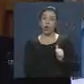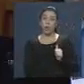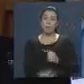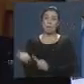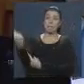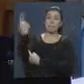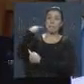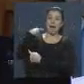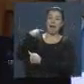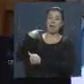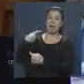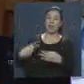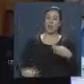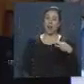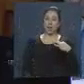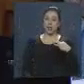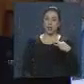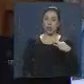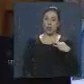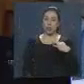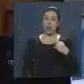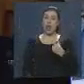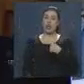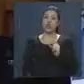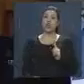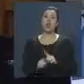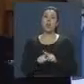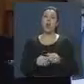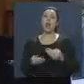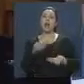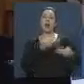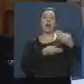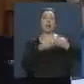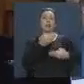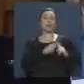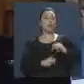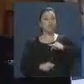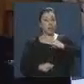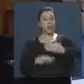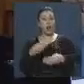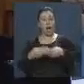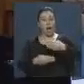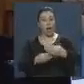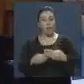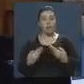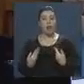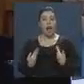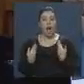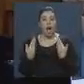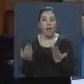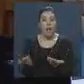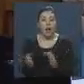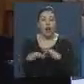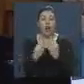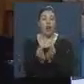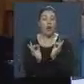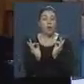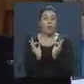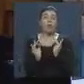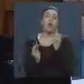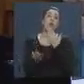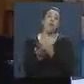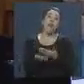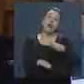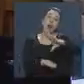mandato que nos entregó la ciudadanía, no queremos que haya marcha atrás. Y seguiremos avanzando hacia la cobertura universal en la medida que el